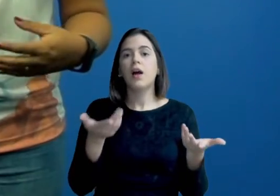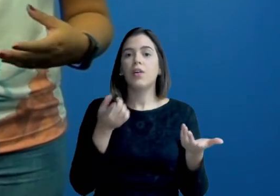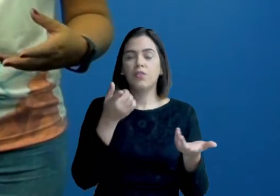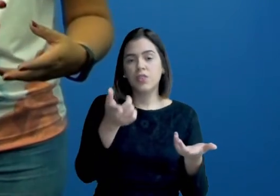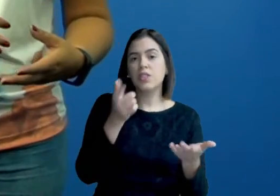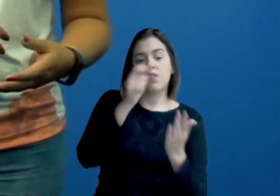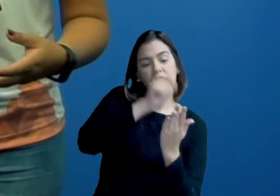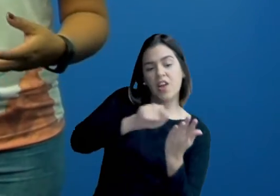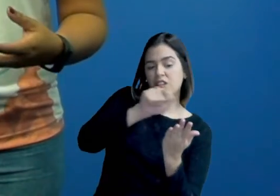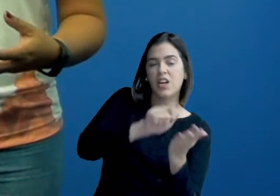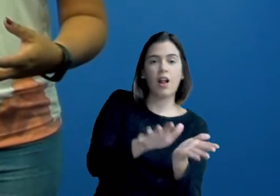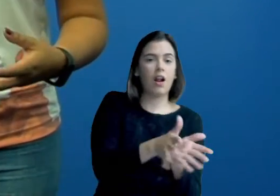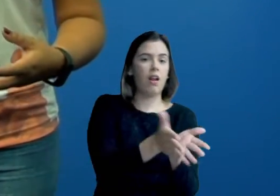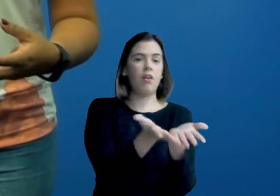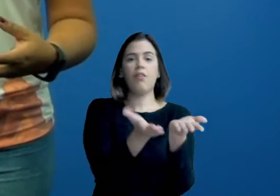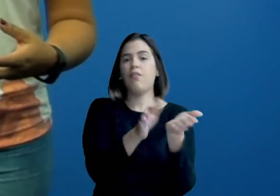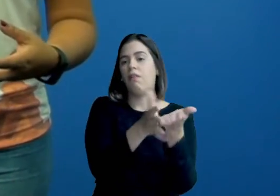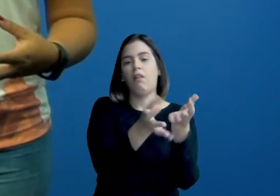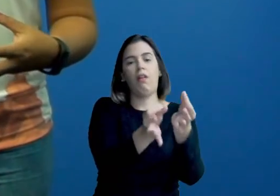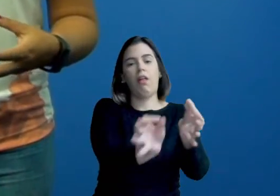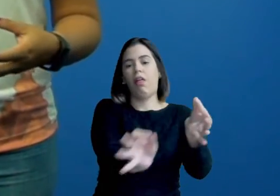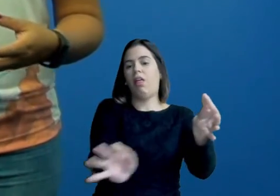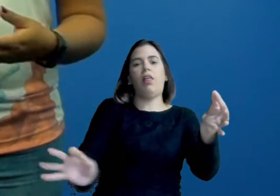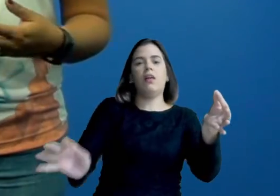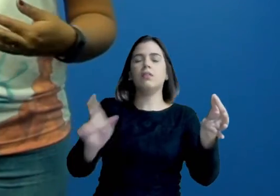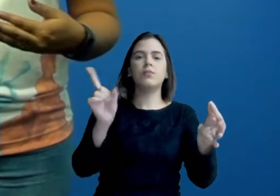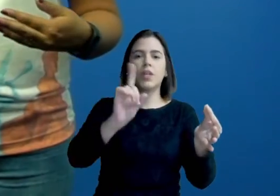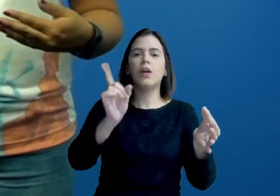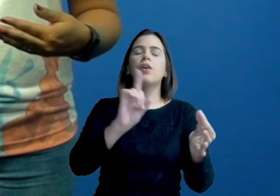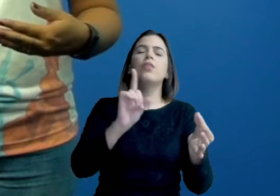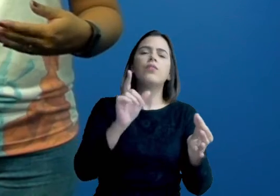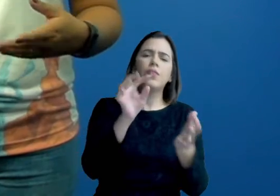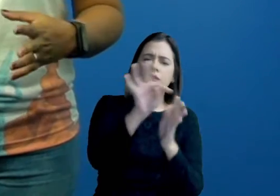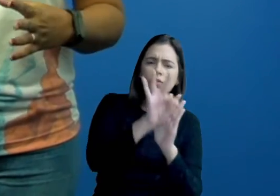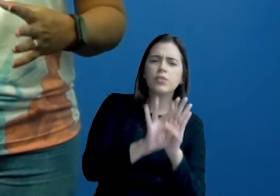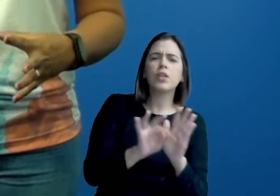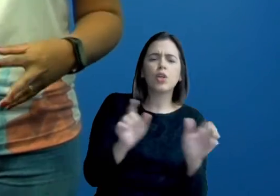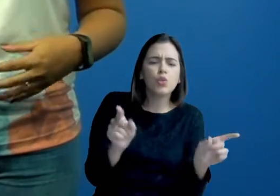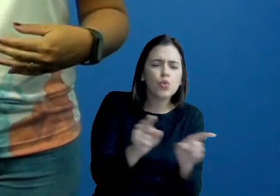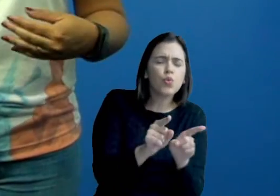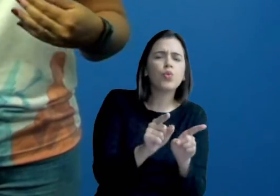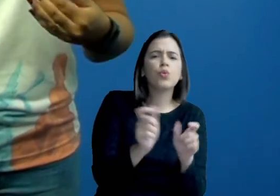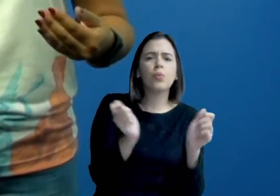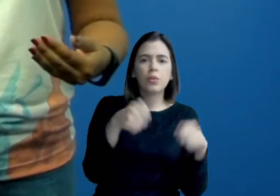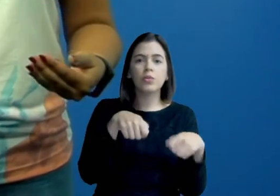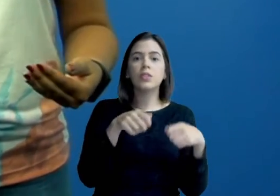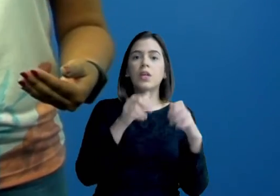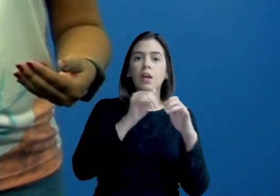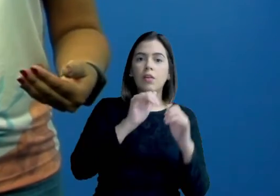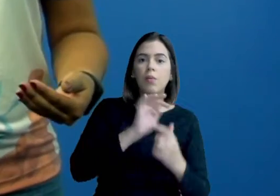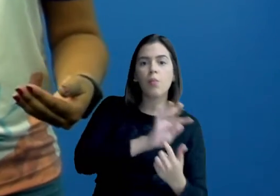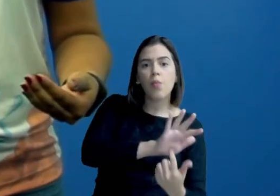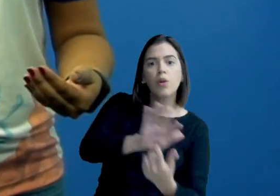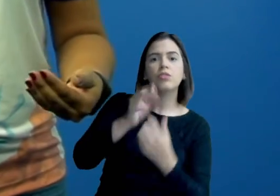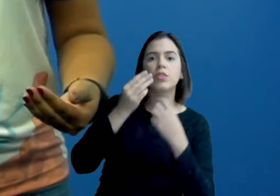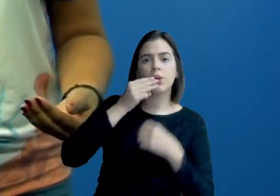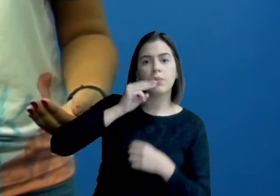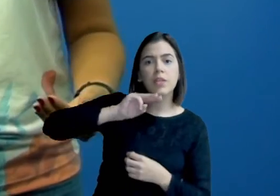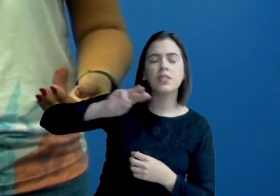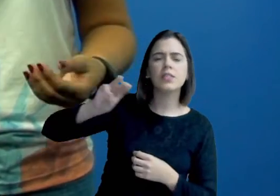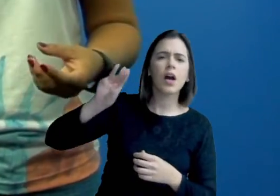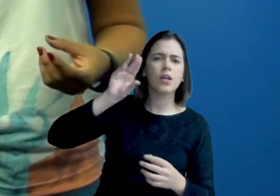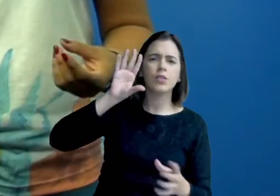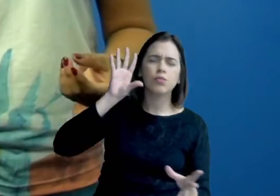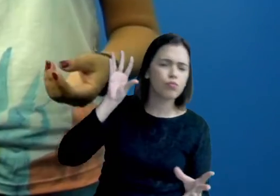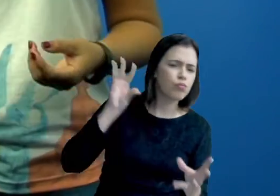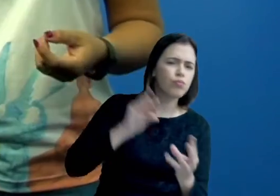vai ficar escrevendo livros e mais livros. Você vai fazer um texto curto que passe a sua mensagem de forma